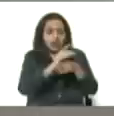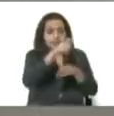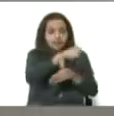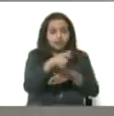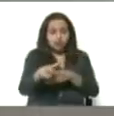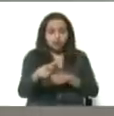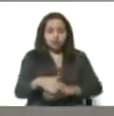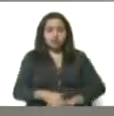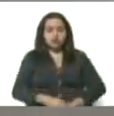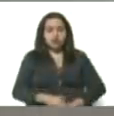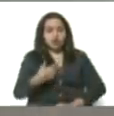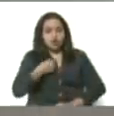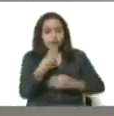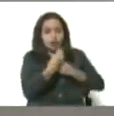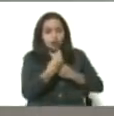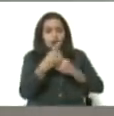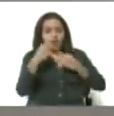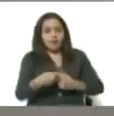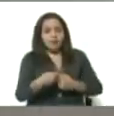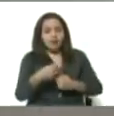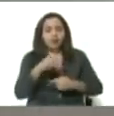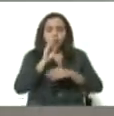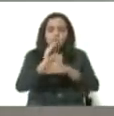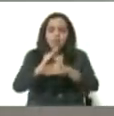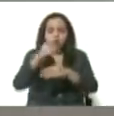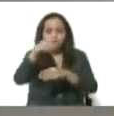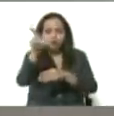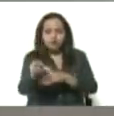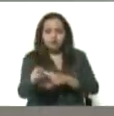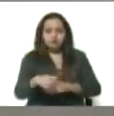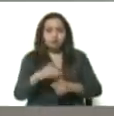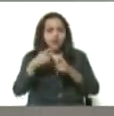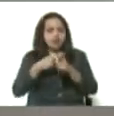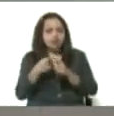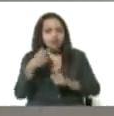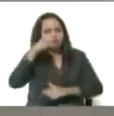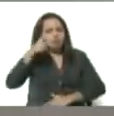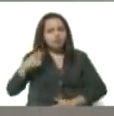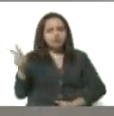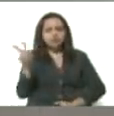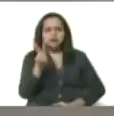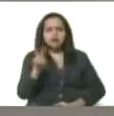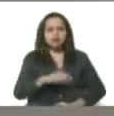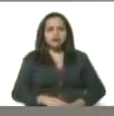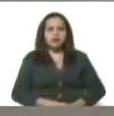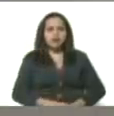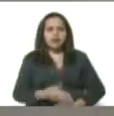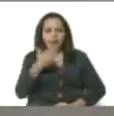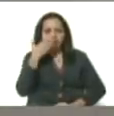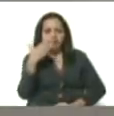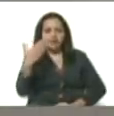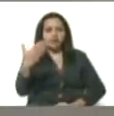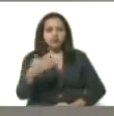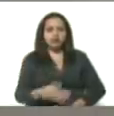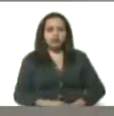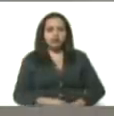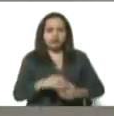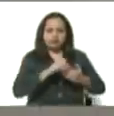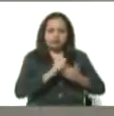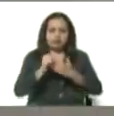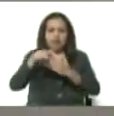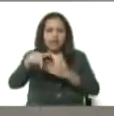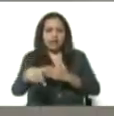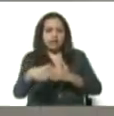En la medida que yo me cuido, también estoy cuidando al prójimo. Así que el pueblo venezolano al frente, protagonista de